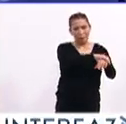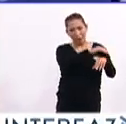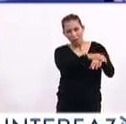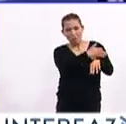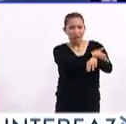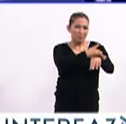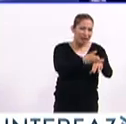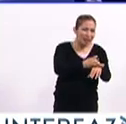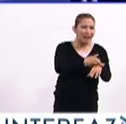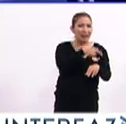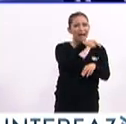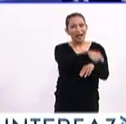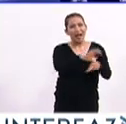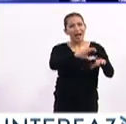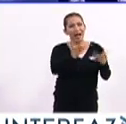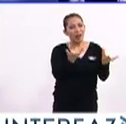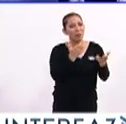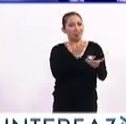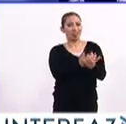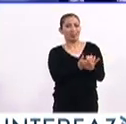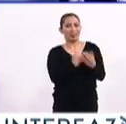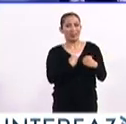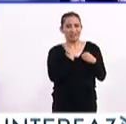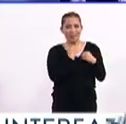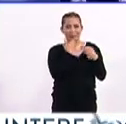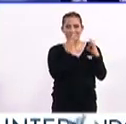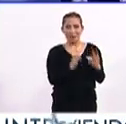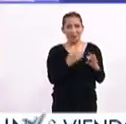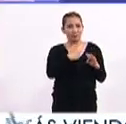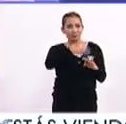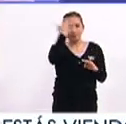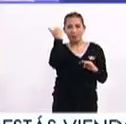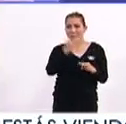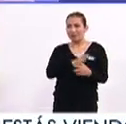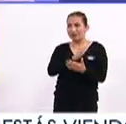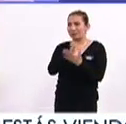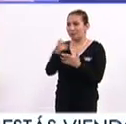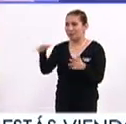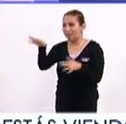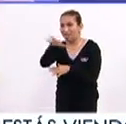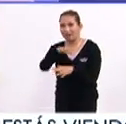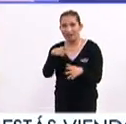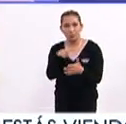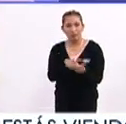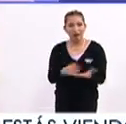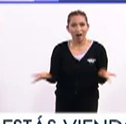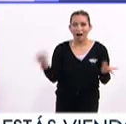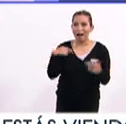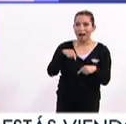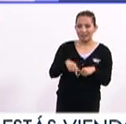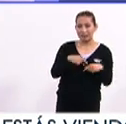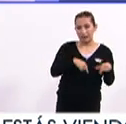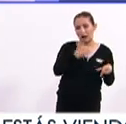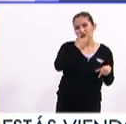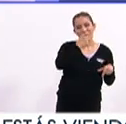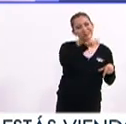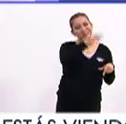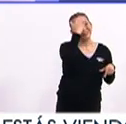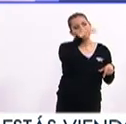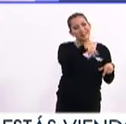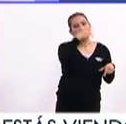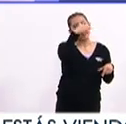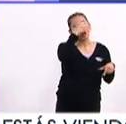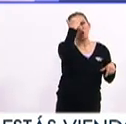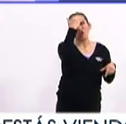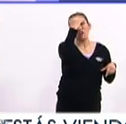su familia, de las comodidades, de no saber exactamente cómo funcionan las cosas, diferente aquí que ya estamos acostumbrados a